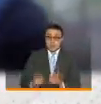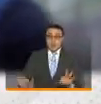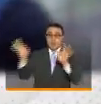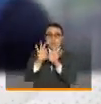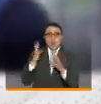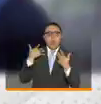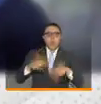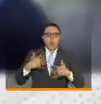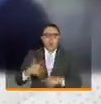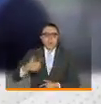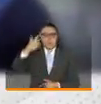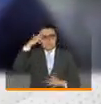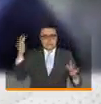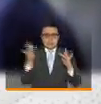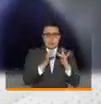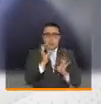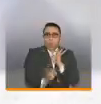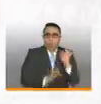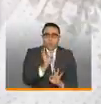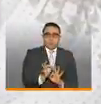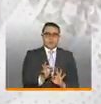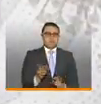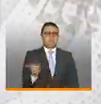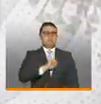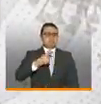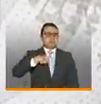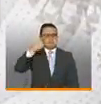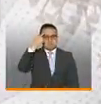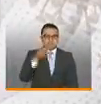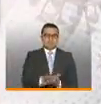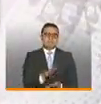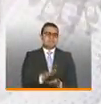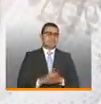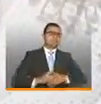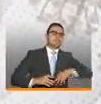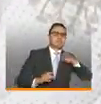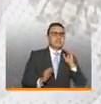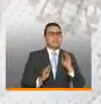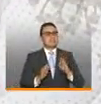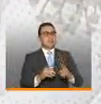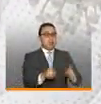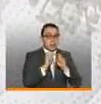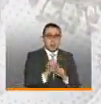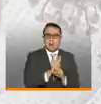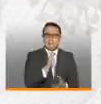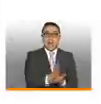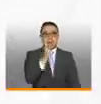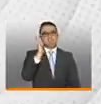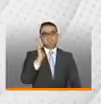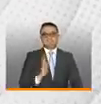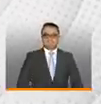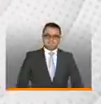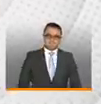importancia necesaria, debida, y por eso fue que fallé.